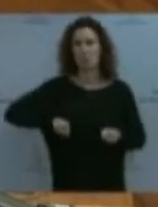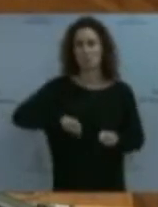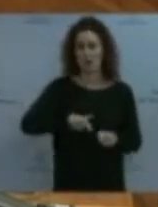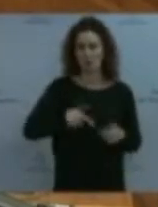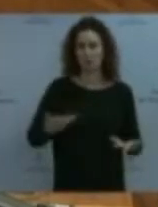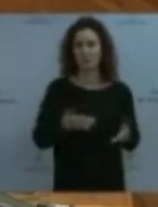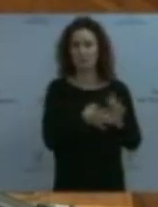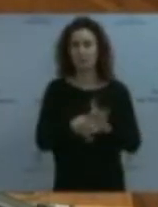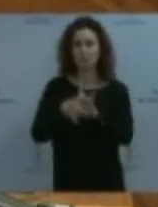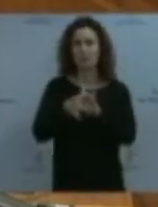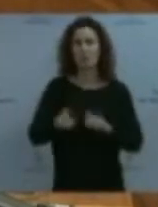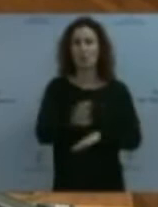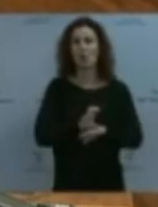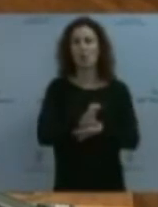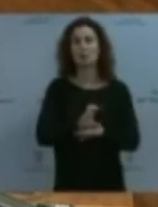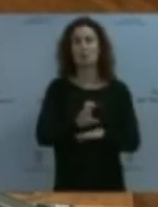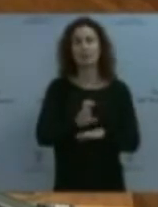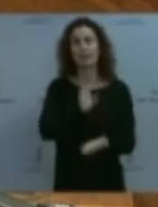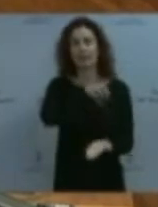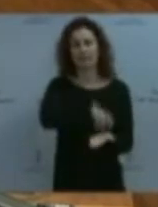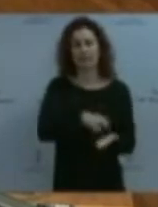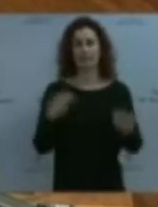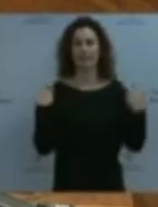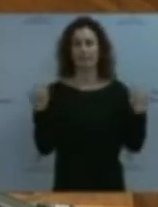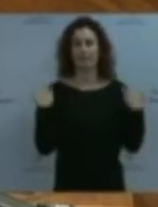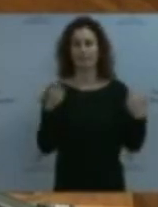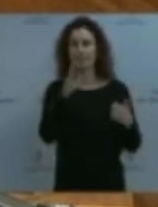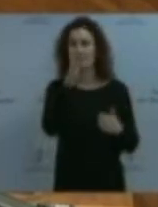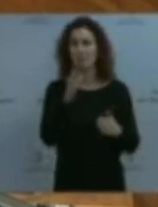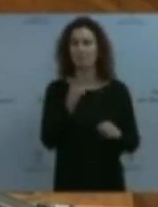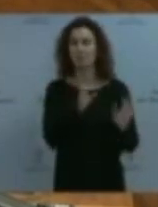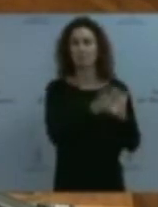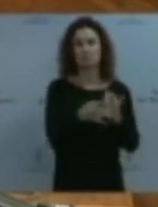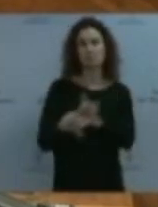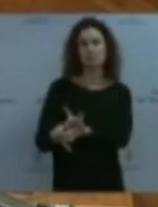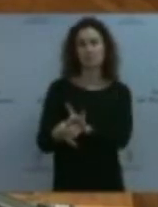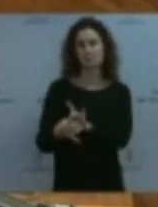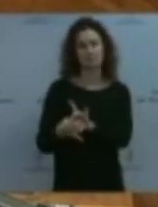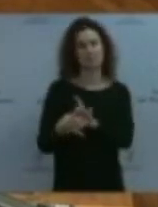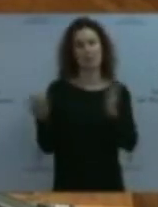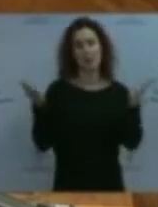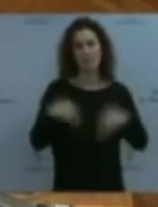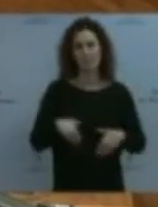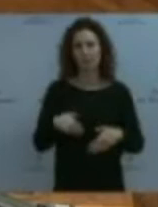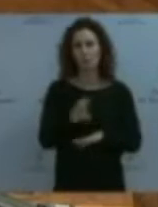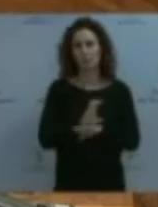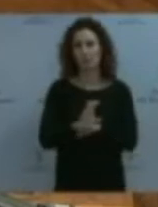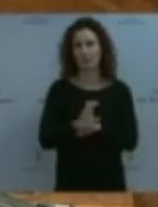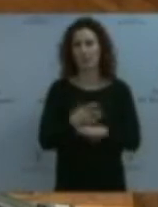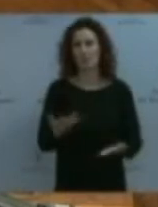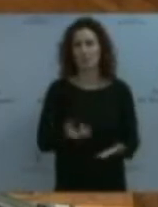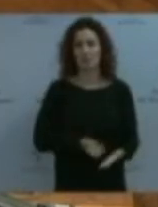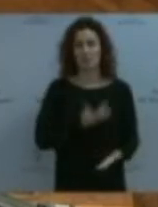estar su uso afectado a ninguna consejería. Es decir, la ciudad residencial ya no está afectada a un uso turístico, lo que